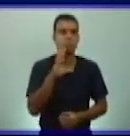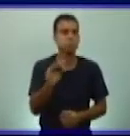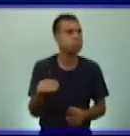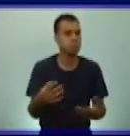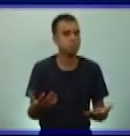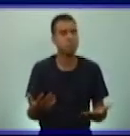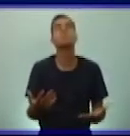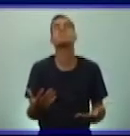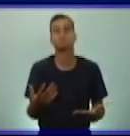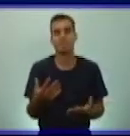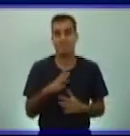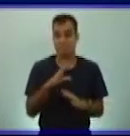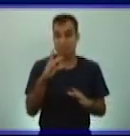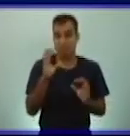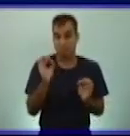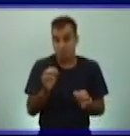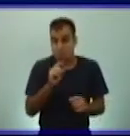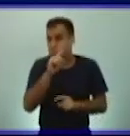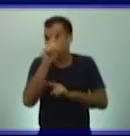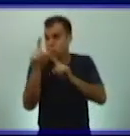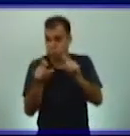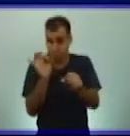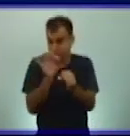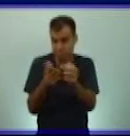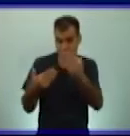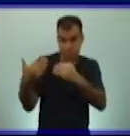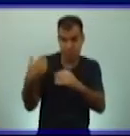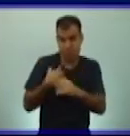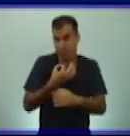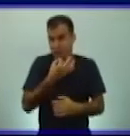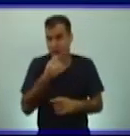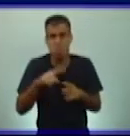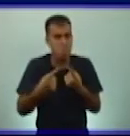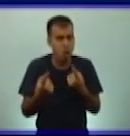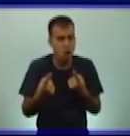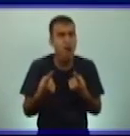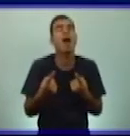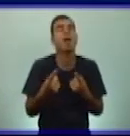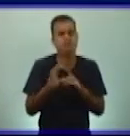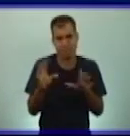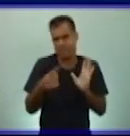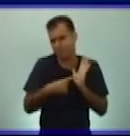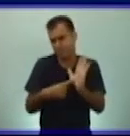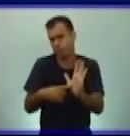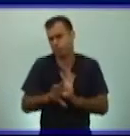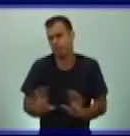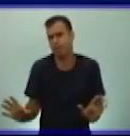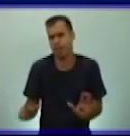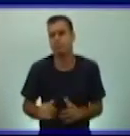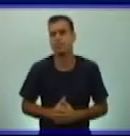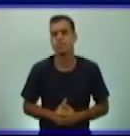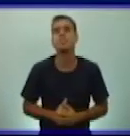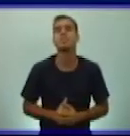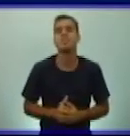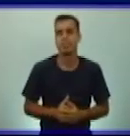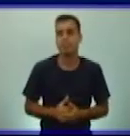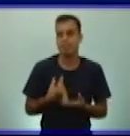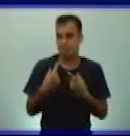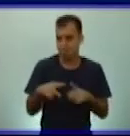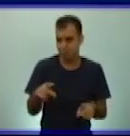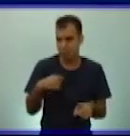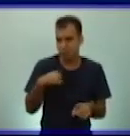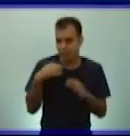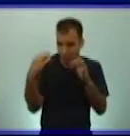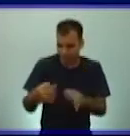la interrogante que yo les hacía al comienzo de por qué la República de Cuba es un archipiélago está más que demostrada. Pero vamos a reafirmar esto aún